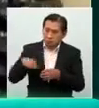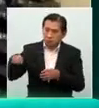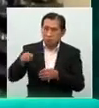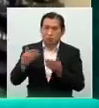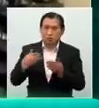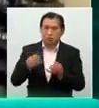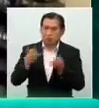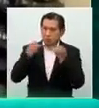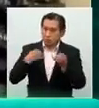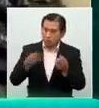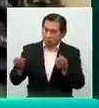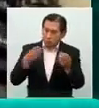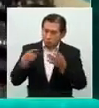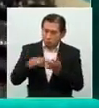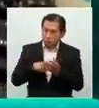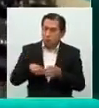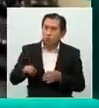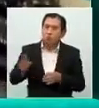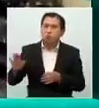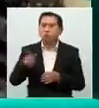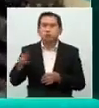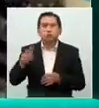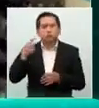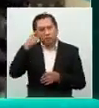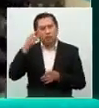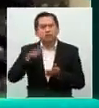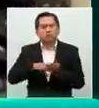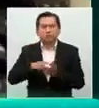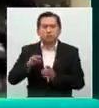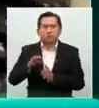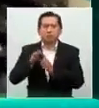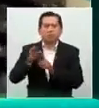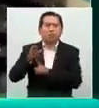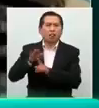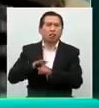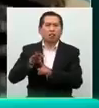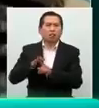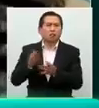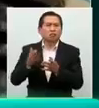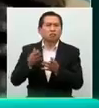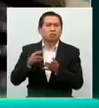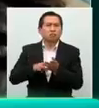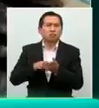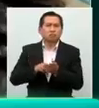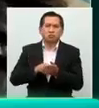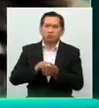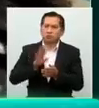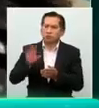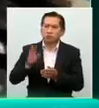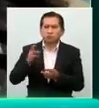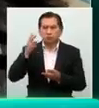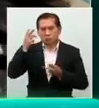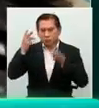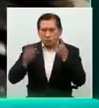que me están reportando, lo que ellas consideran el privilegio es la situación de visitas,